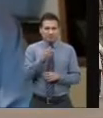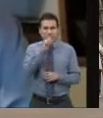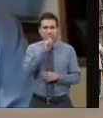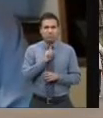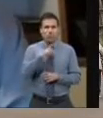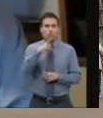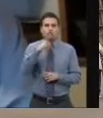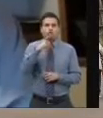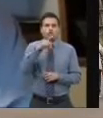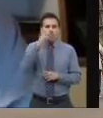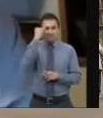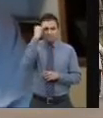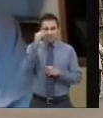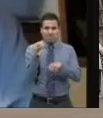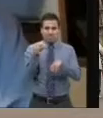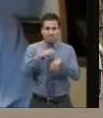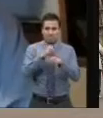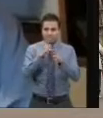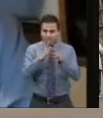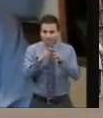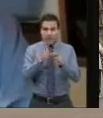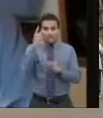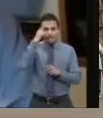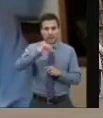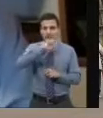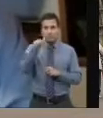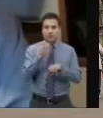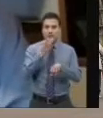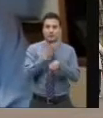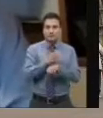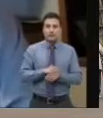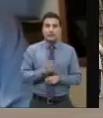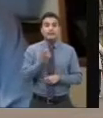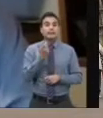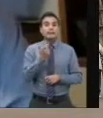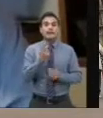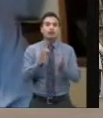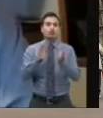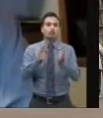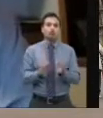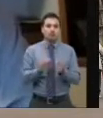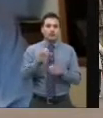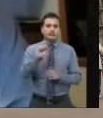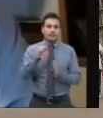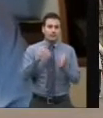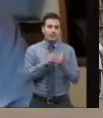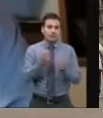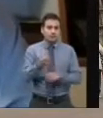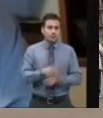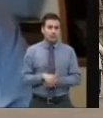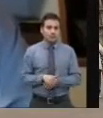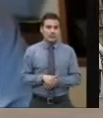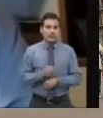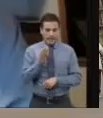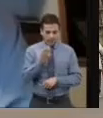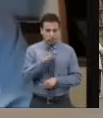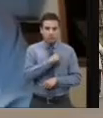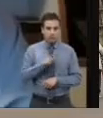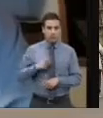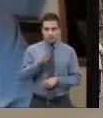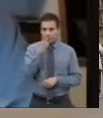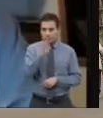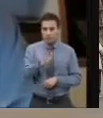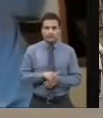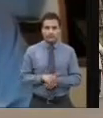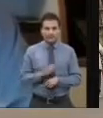para intentar imponer una sanción. El monto involucrado estimado son 60,000 pesos, y eso hay que decirlo,